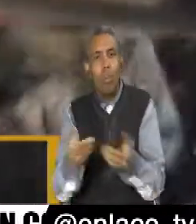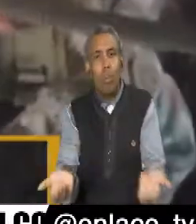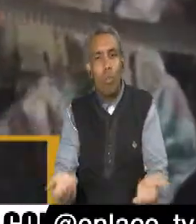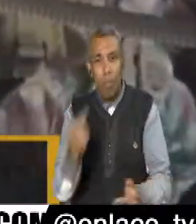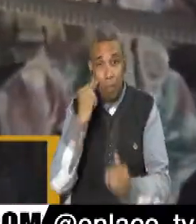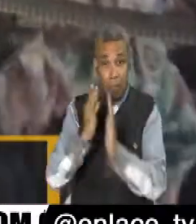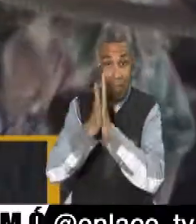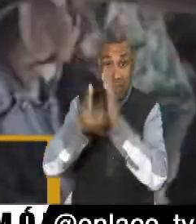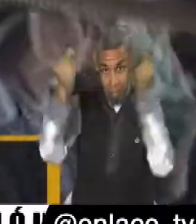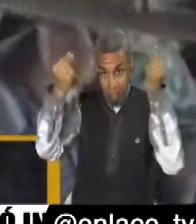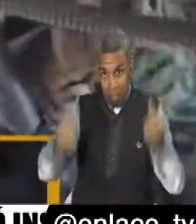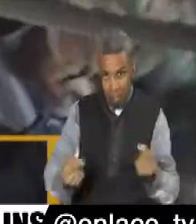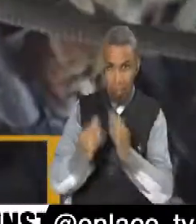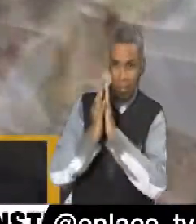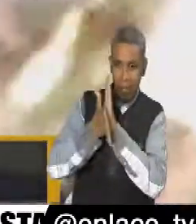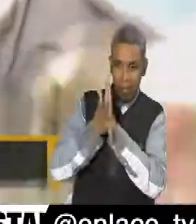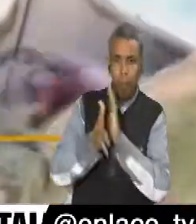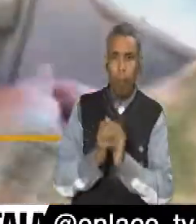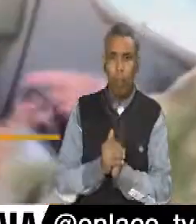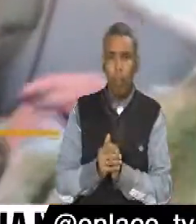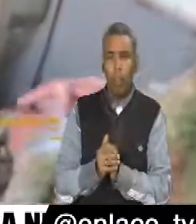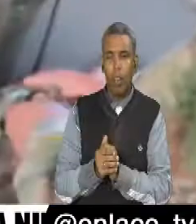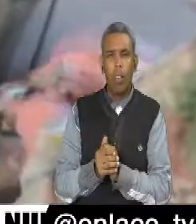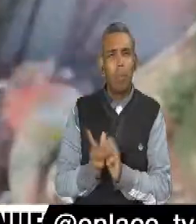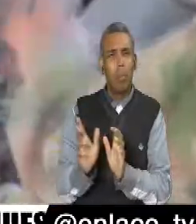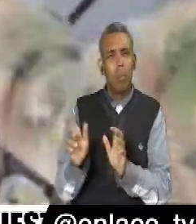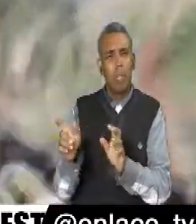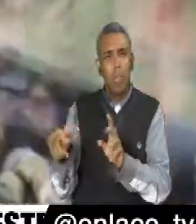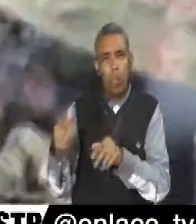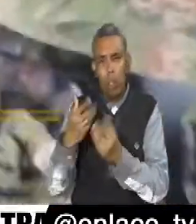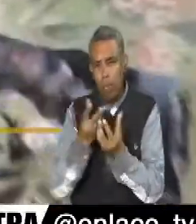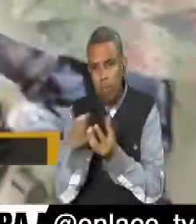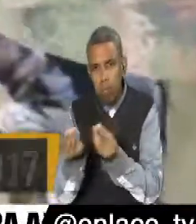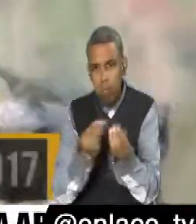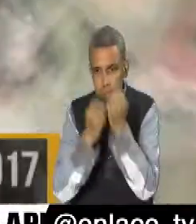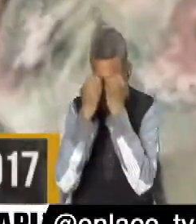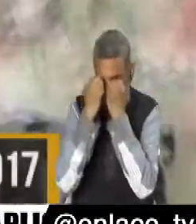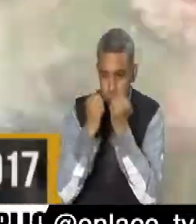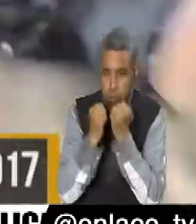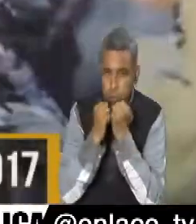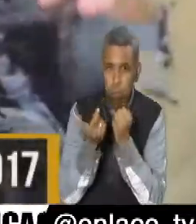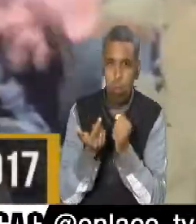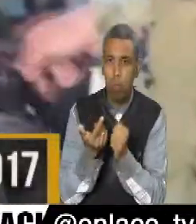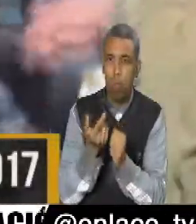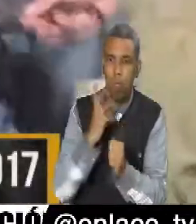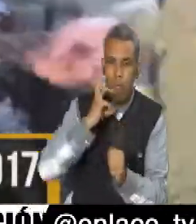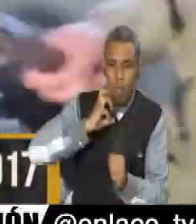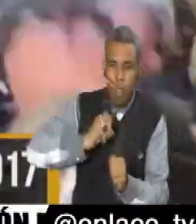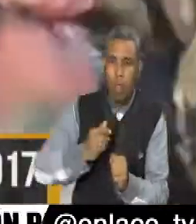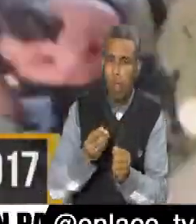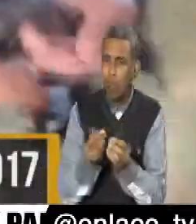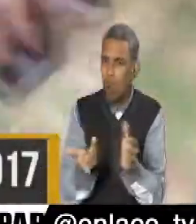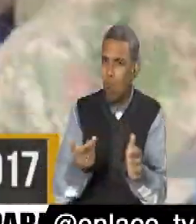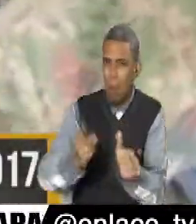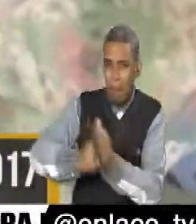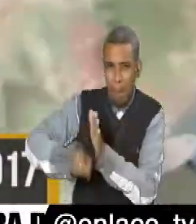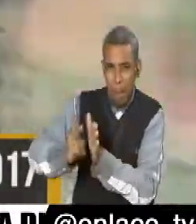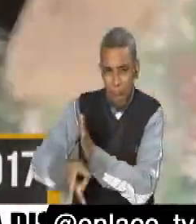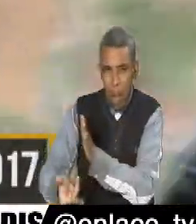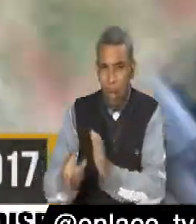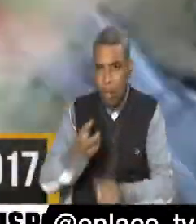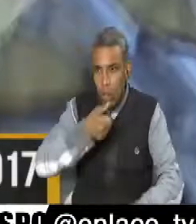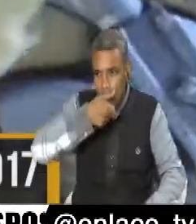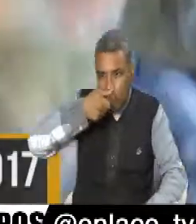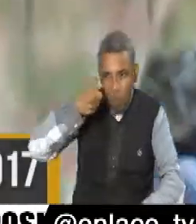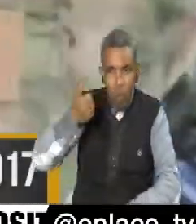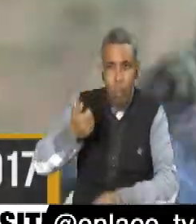delincuencia, acciones terroristas y cultivos ilícitos se destaca en zonas de Santander, sur de Bolívar, sur del Cesar, nordeste